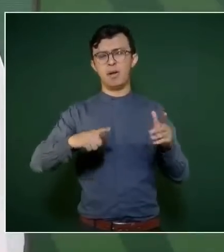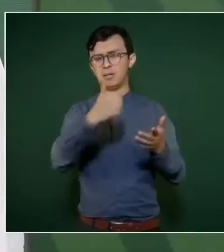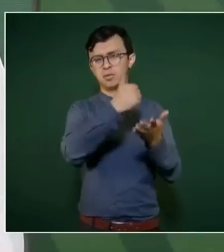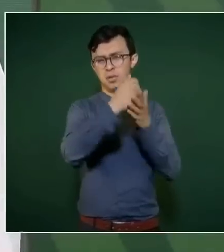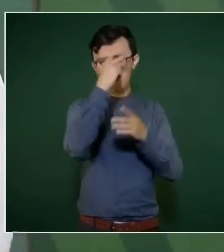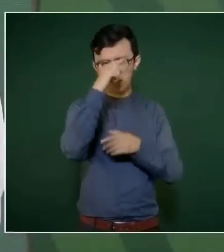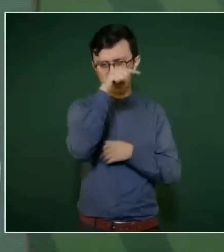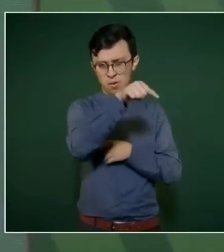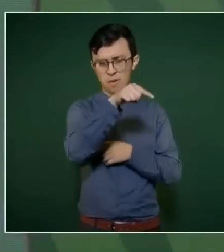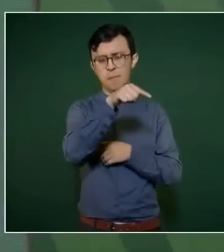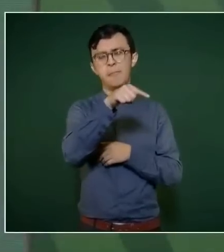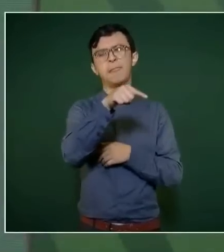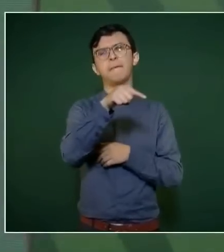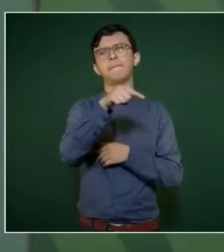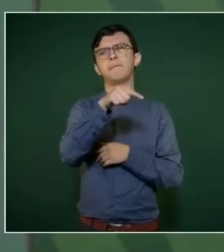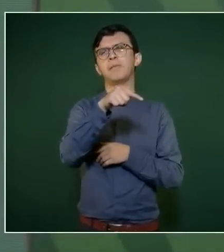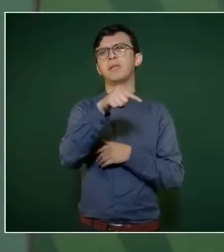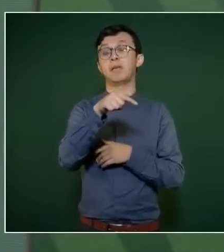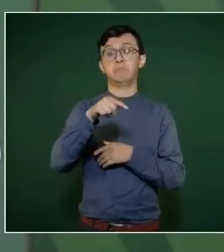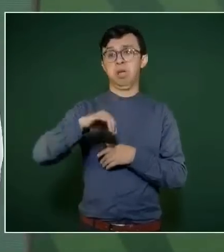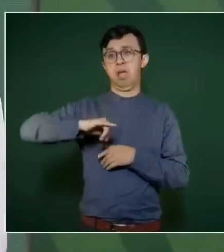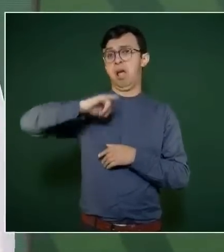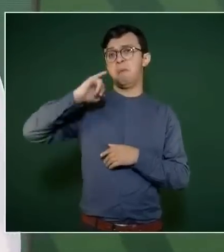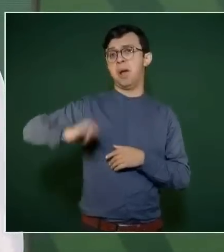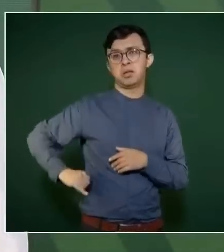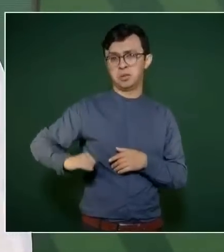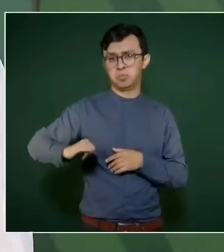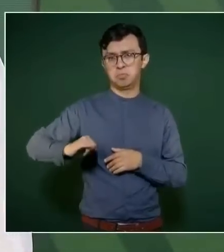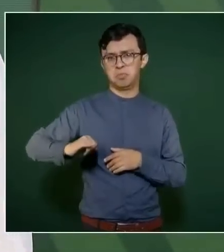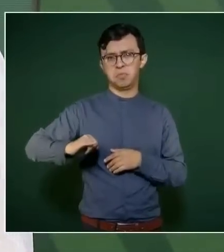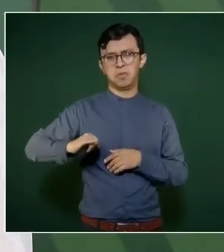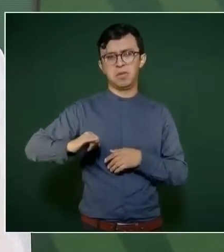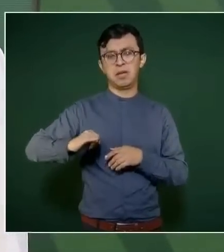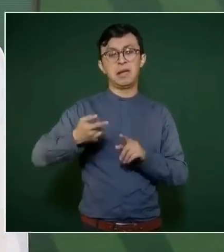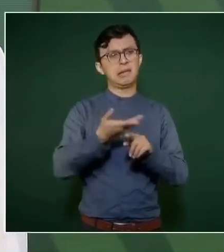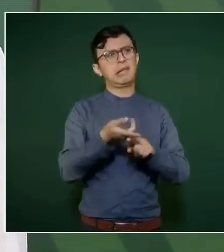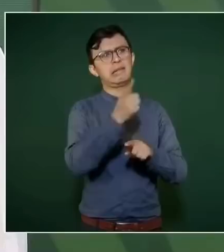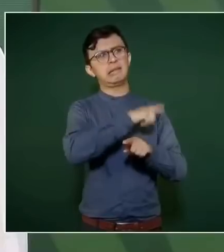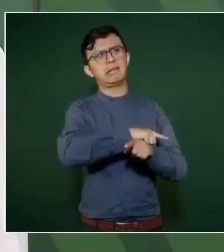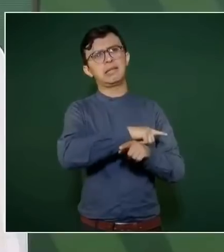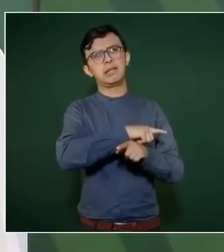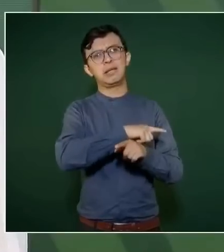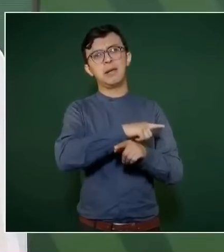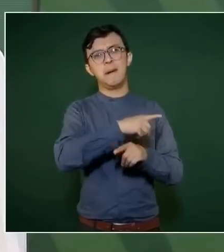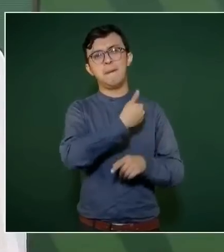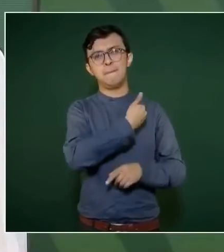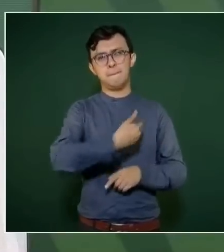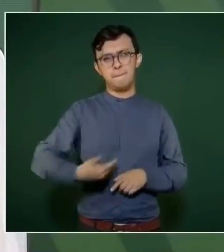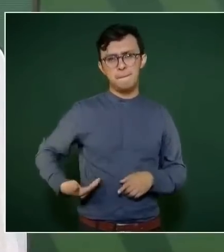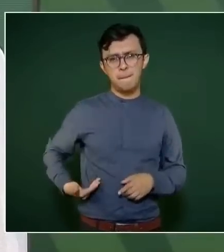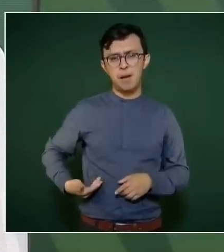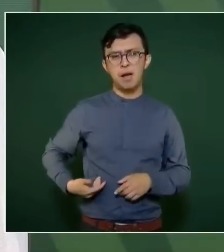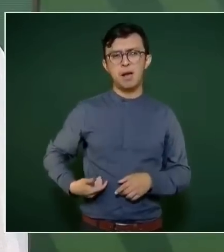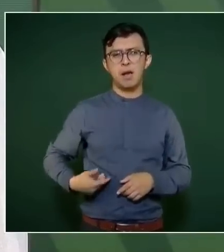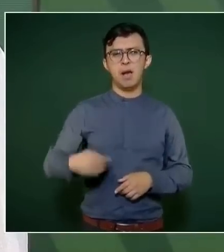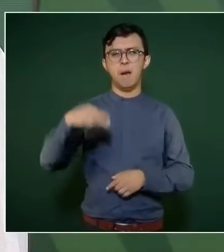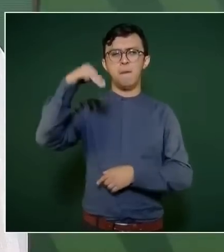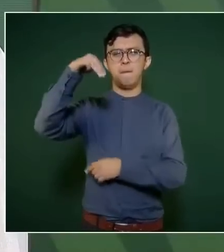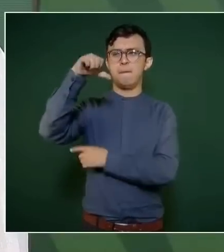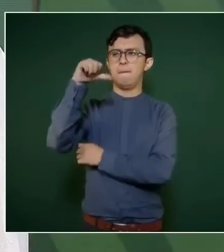se había dado desde la época del presidente Madero.